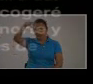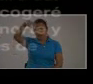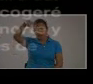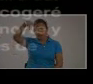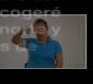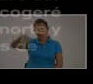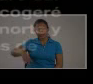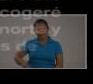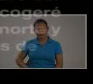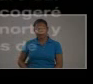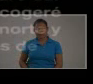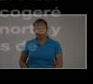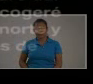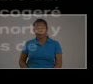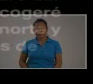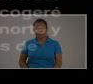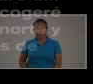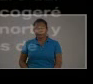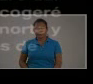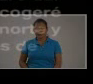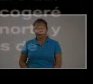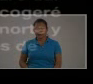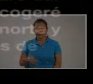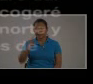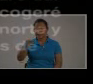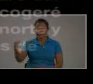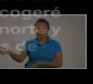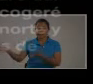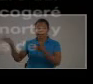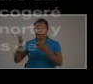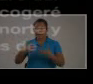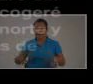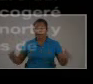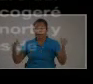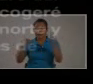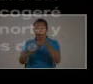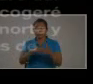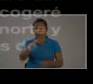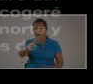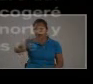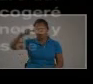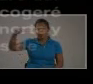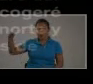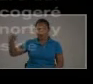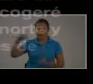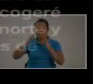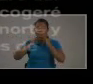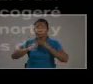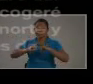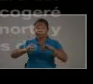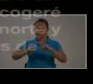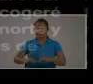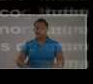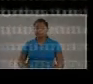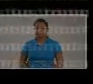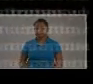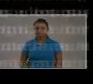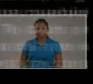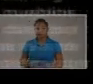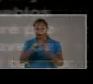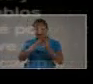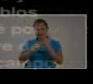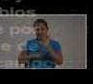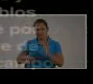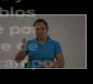norte, y te traeré contra los montes de Israel. Versículo